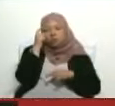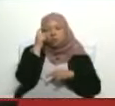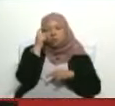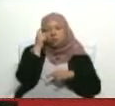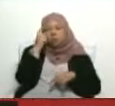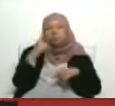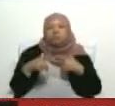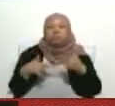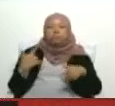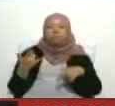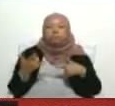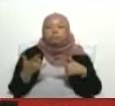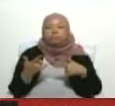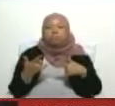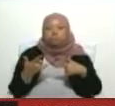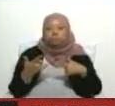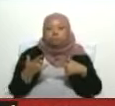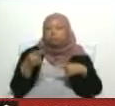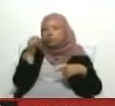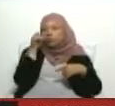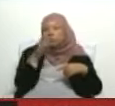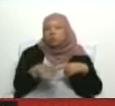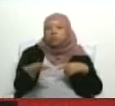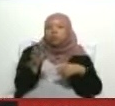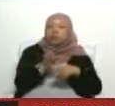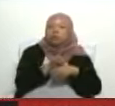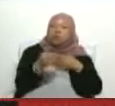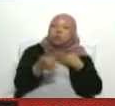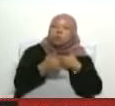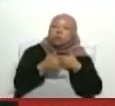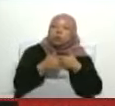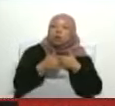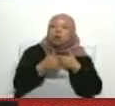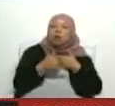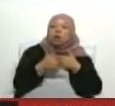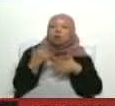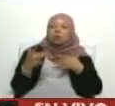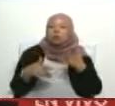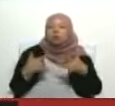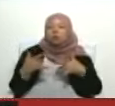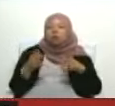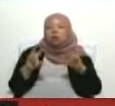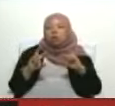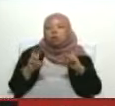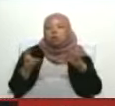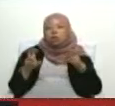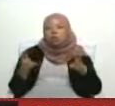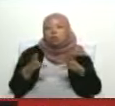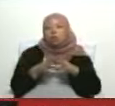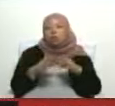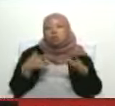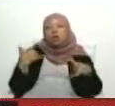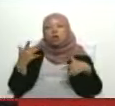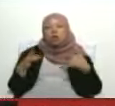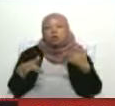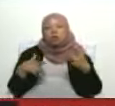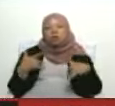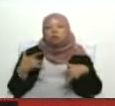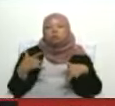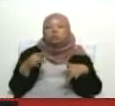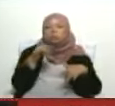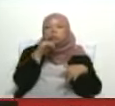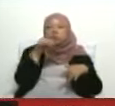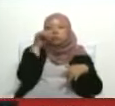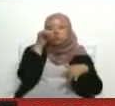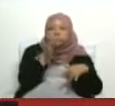para legitimar mediáticamente, pretendían ellos, estas acciones que todas han sido desmanteladas